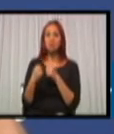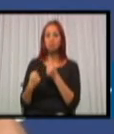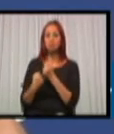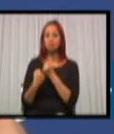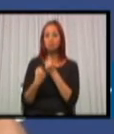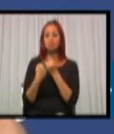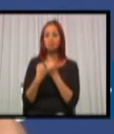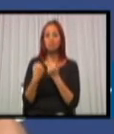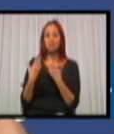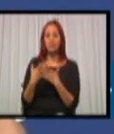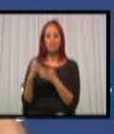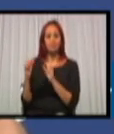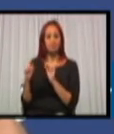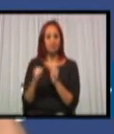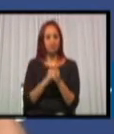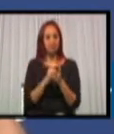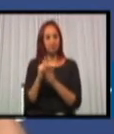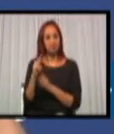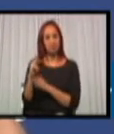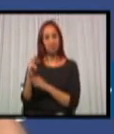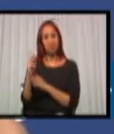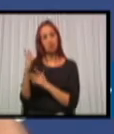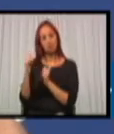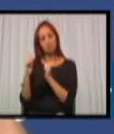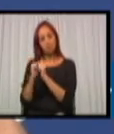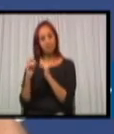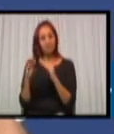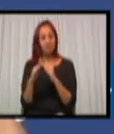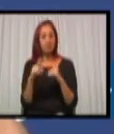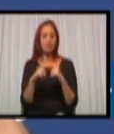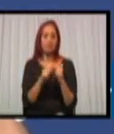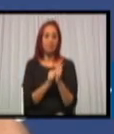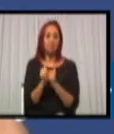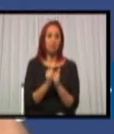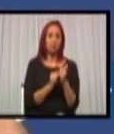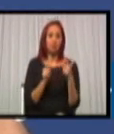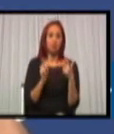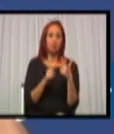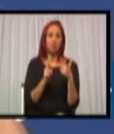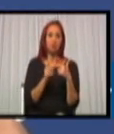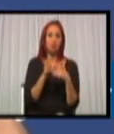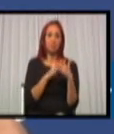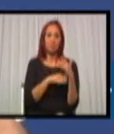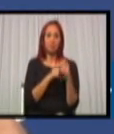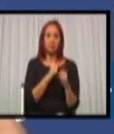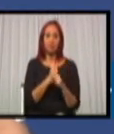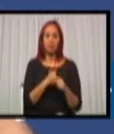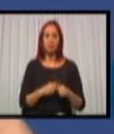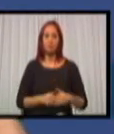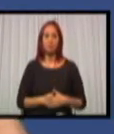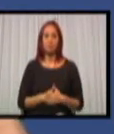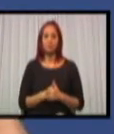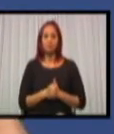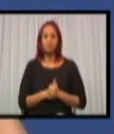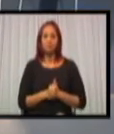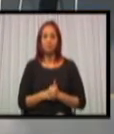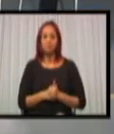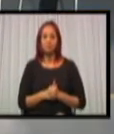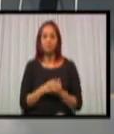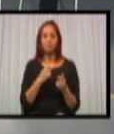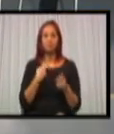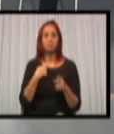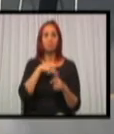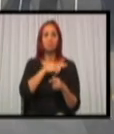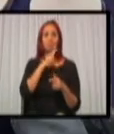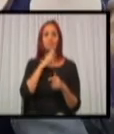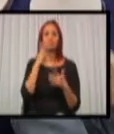Municipalidad de San Mateo en cuanto a vivienda, deporte y en la parte laboral. Muy bien, nosotros vamos